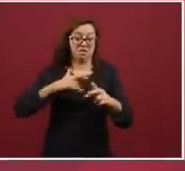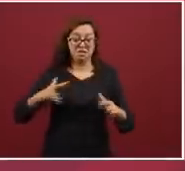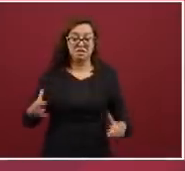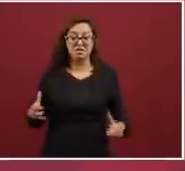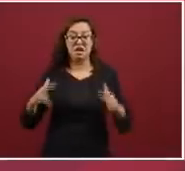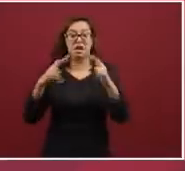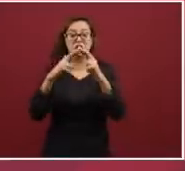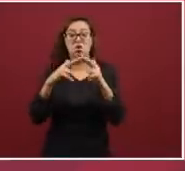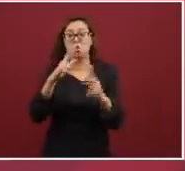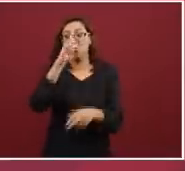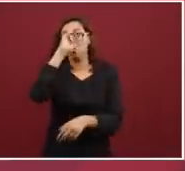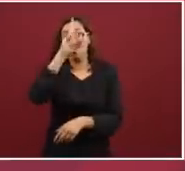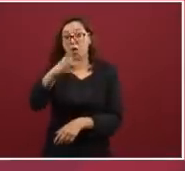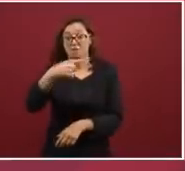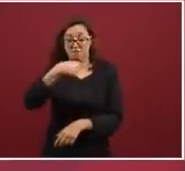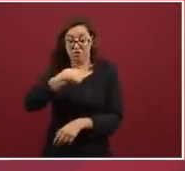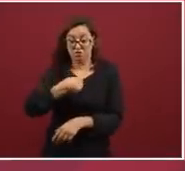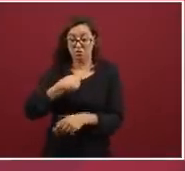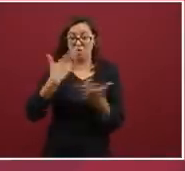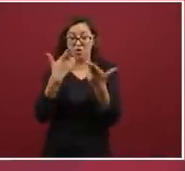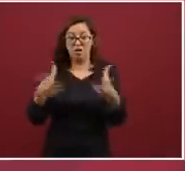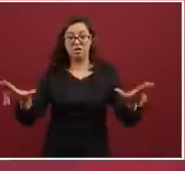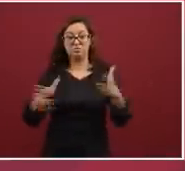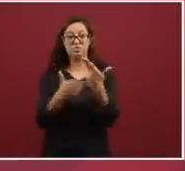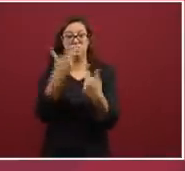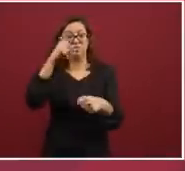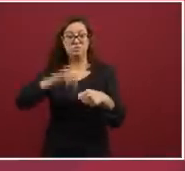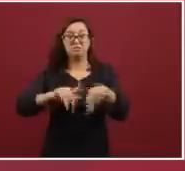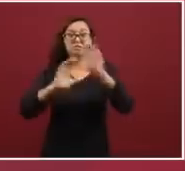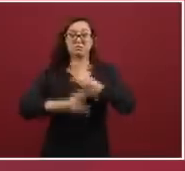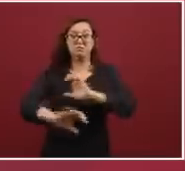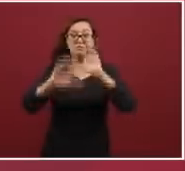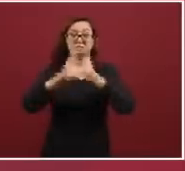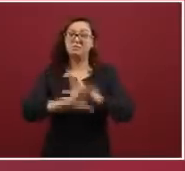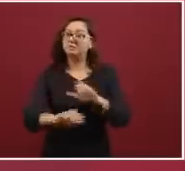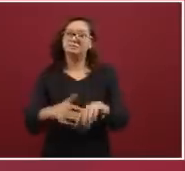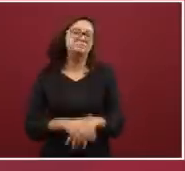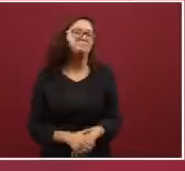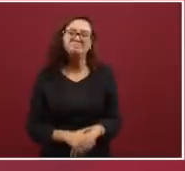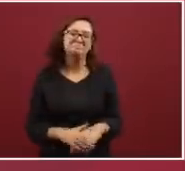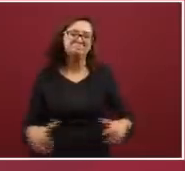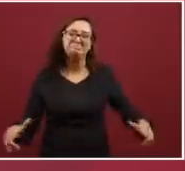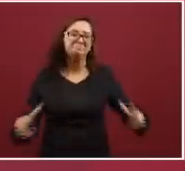no canto el himno nacional. Pues eso no me lo prohíben.